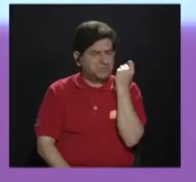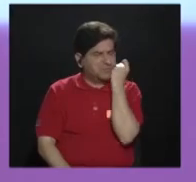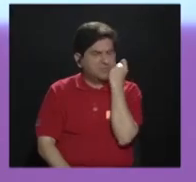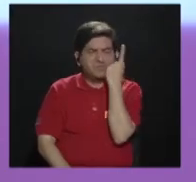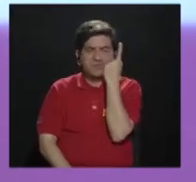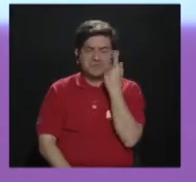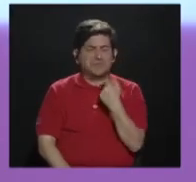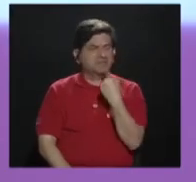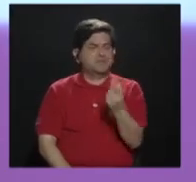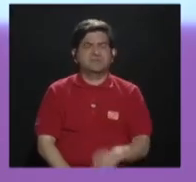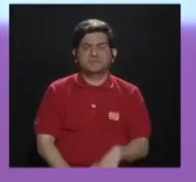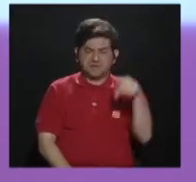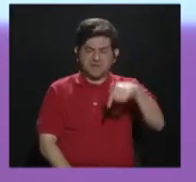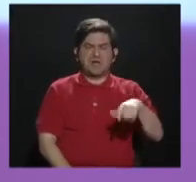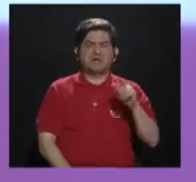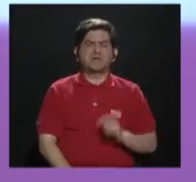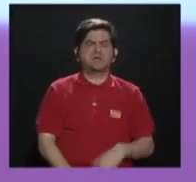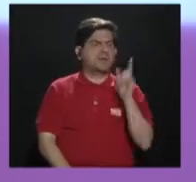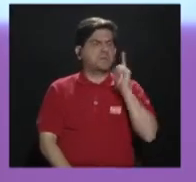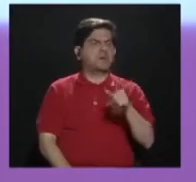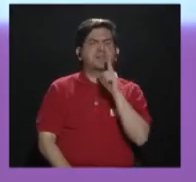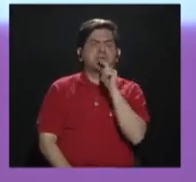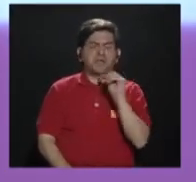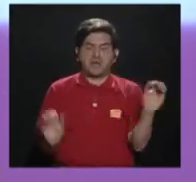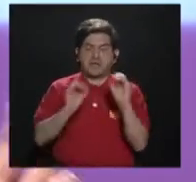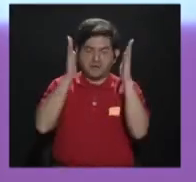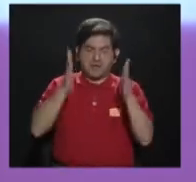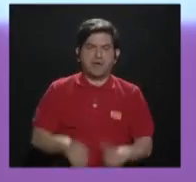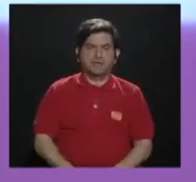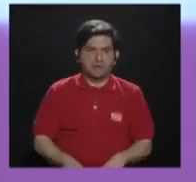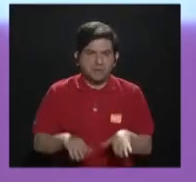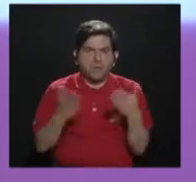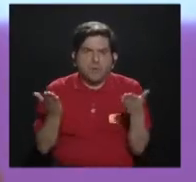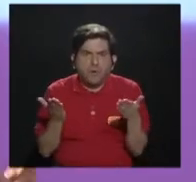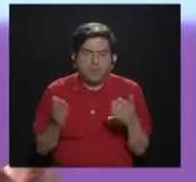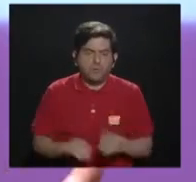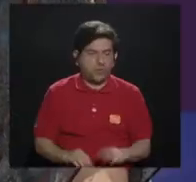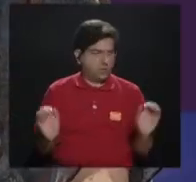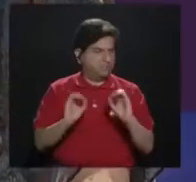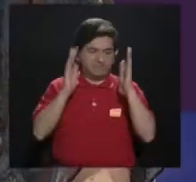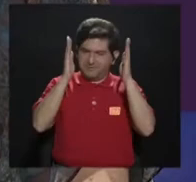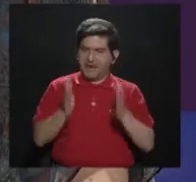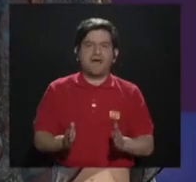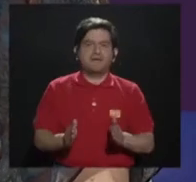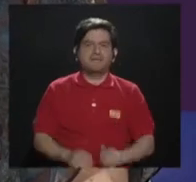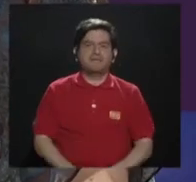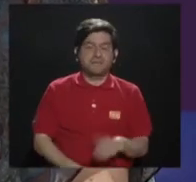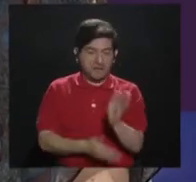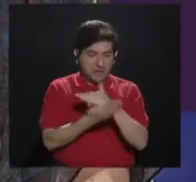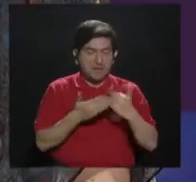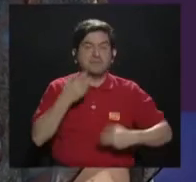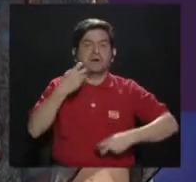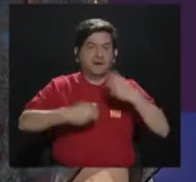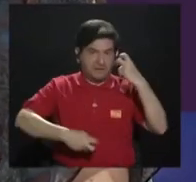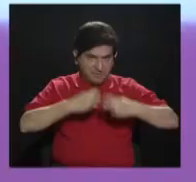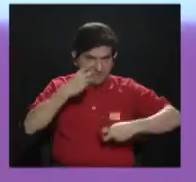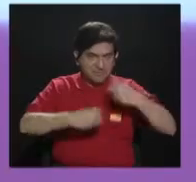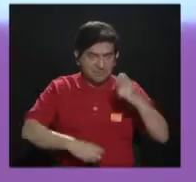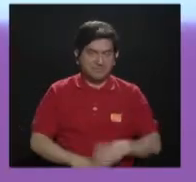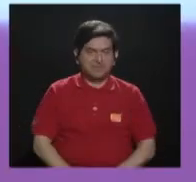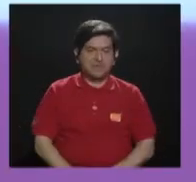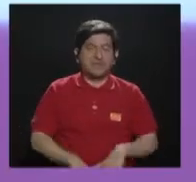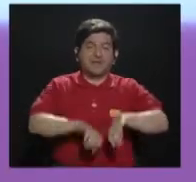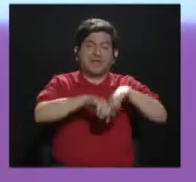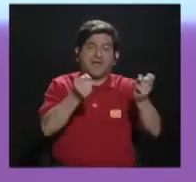Cuando llegan y dicen, ¿quién manda aquí? Nadie. ¿Cómo que no manda nadie? No manda nadie. Y eso ha sido parte de estas dificultades, porque se